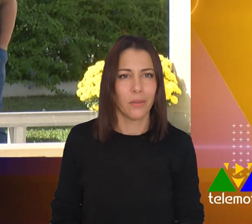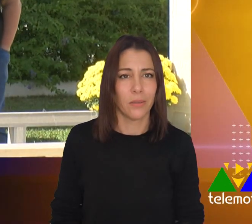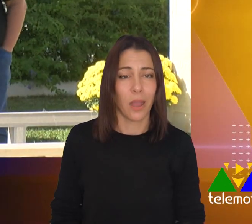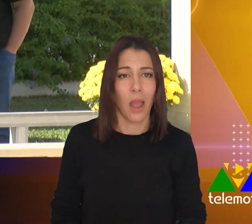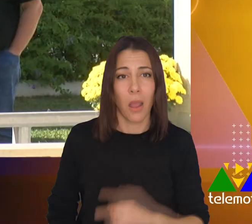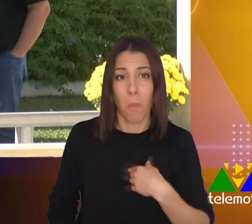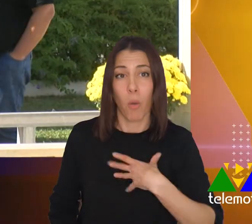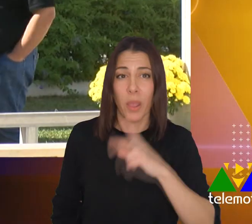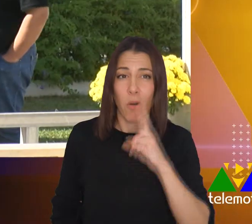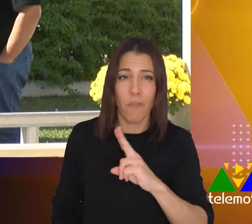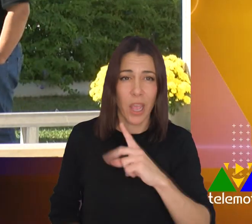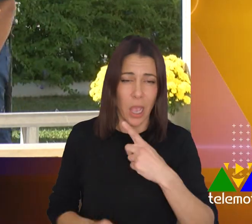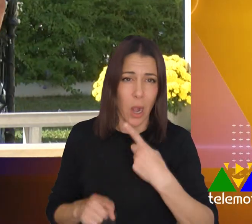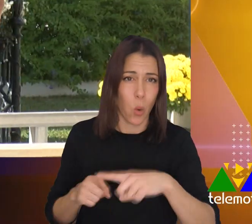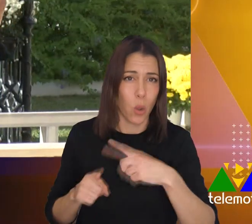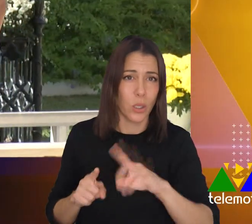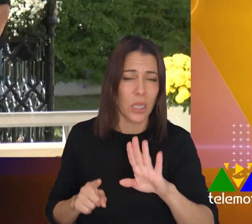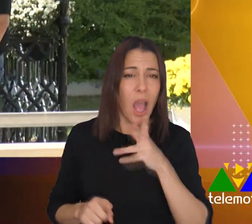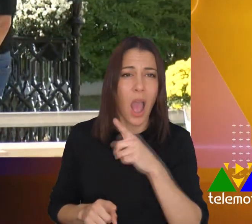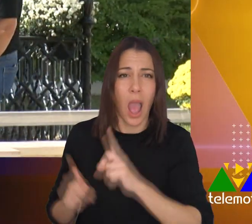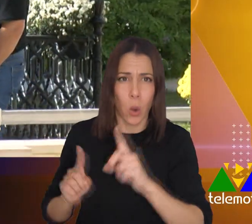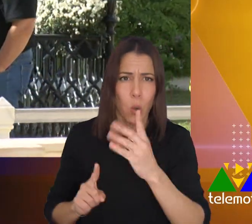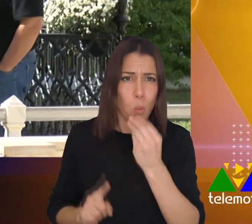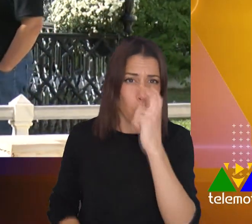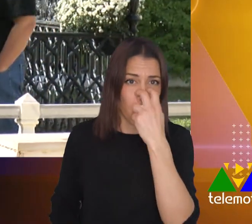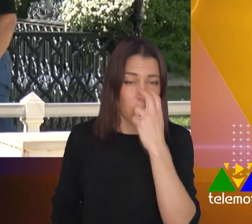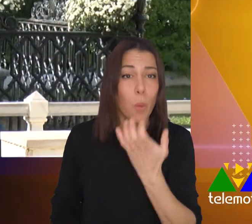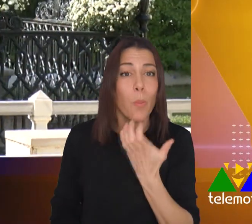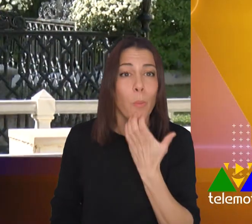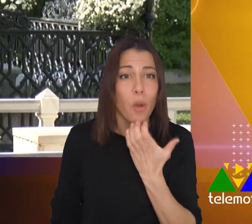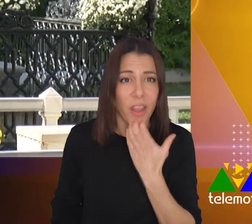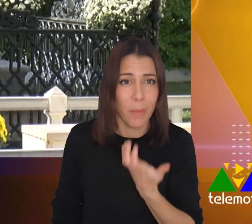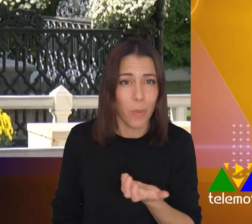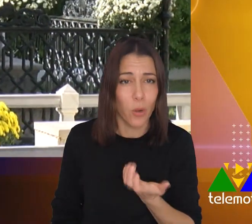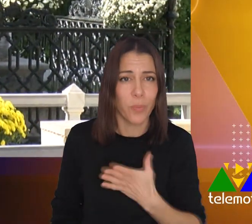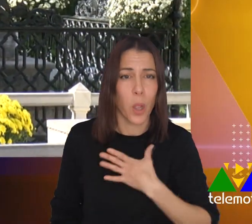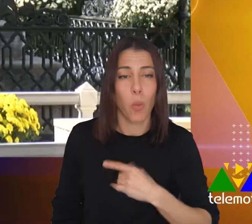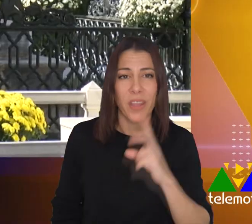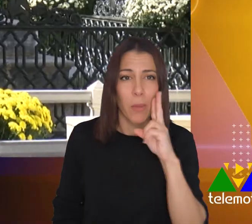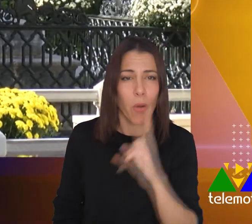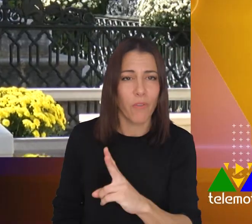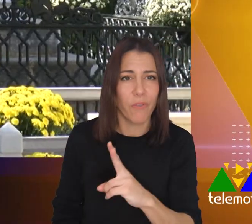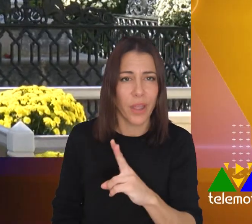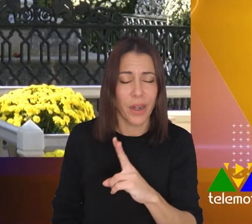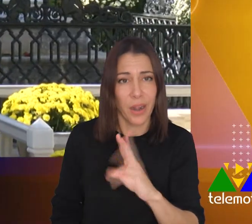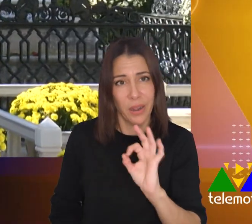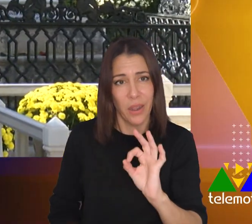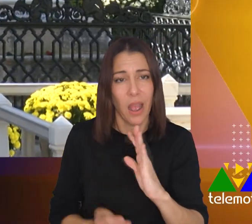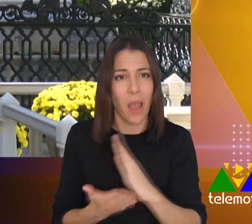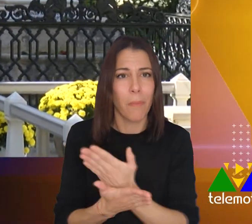Podemos ver algunas cosas, es decir, algunos que son pues muy curiosos, ¿no? Por ejemplo, pudiéramos ver, aparte